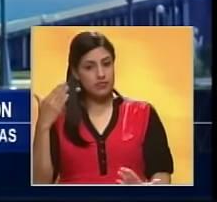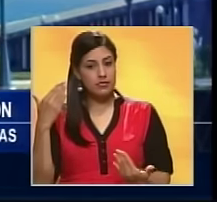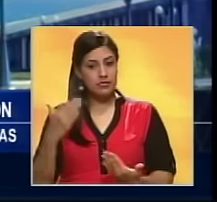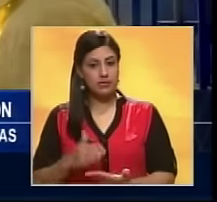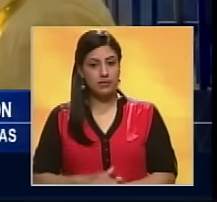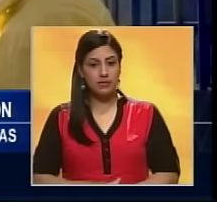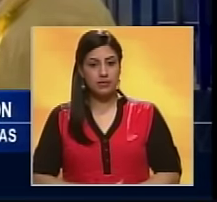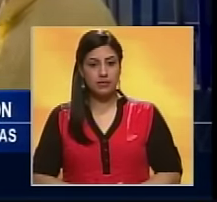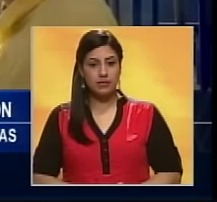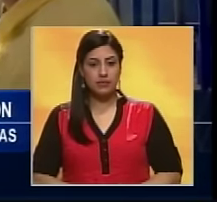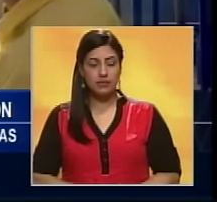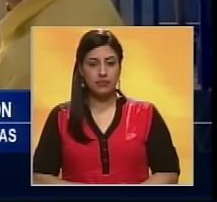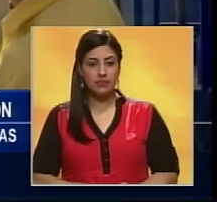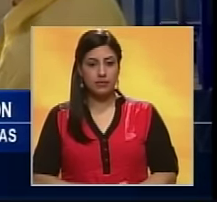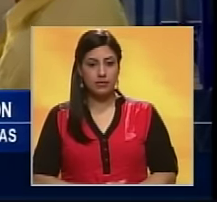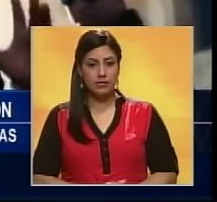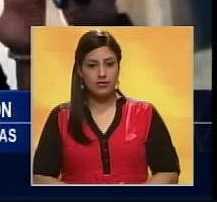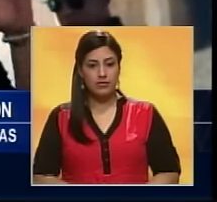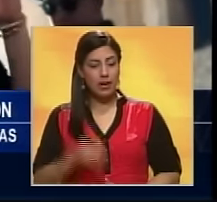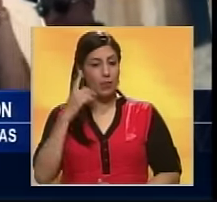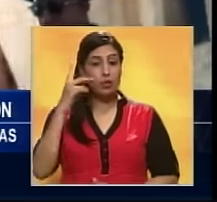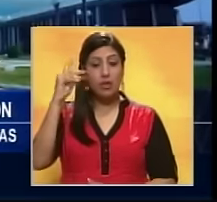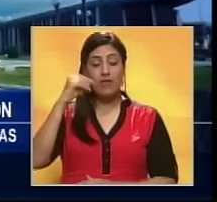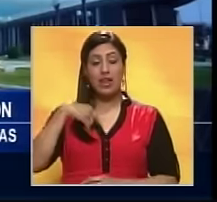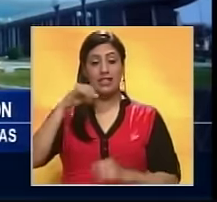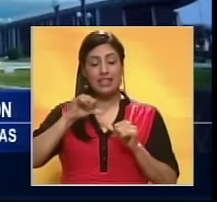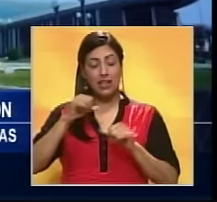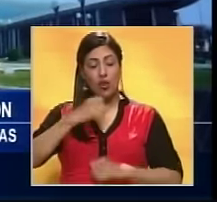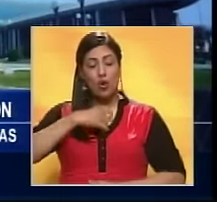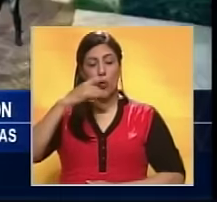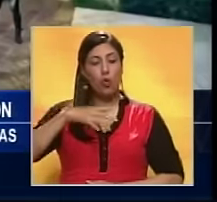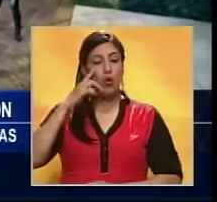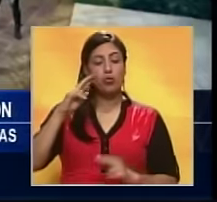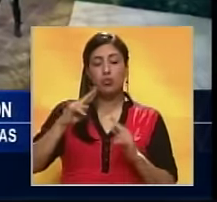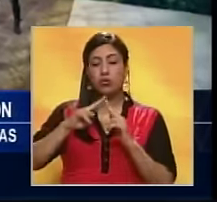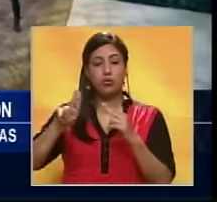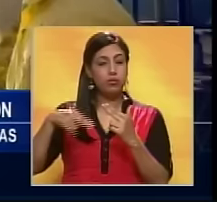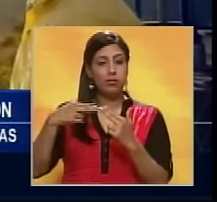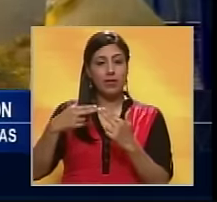te vas, quedaré en un dolor que jamás